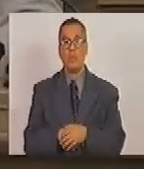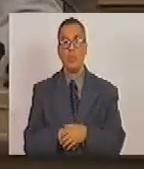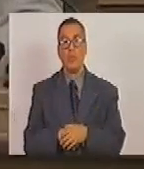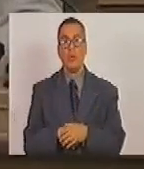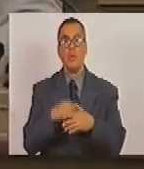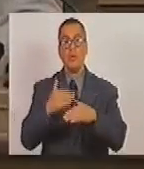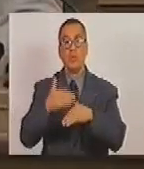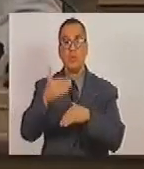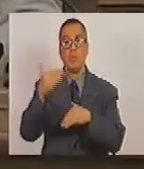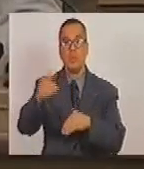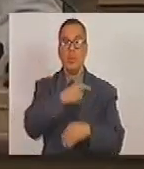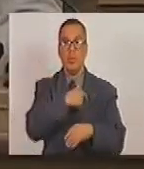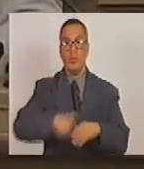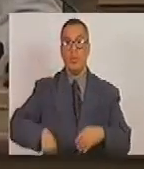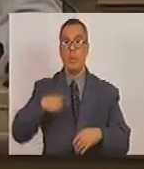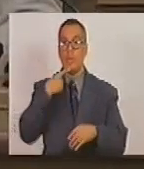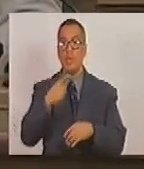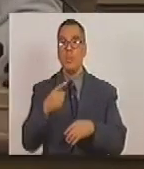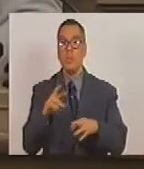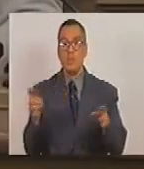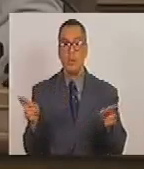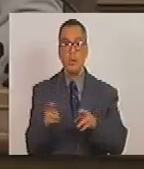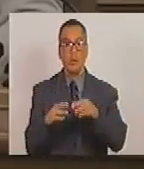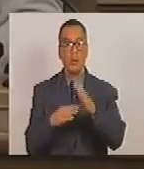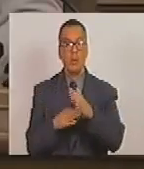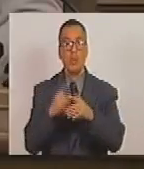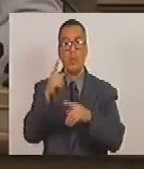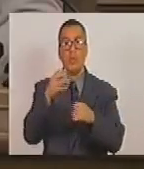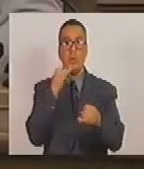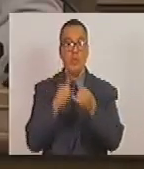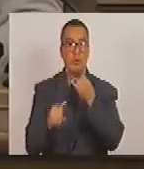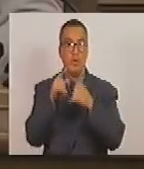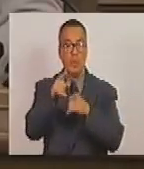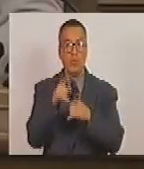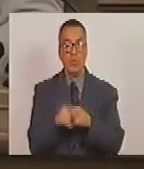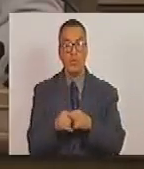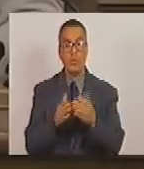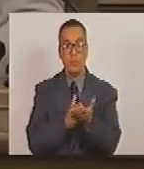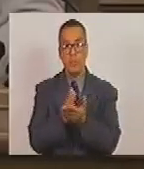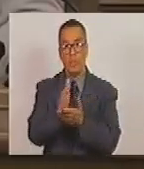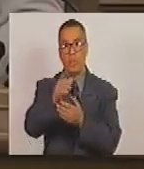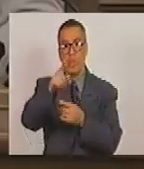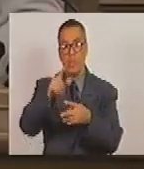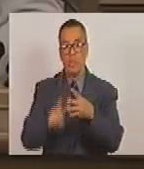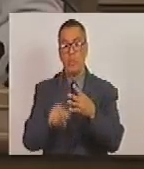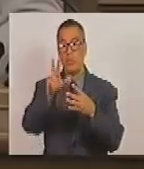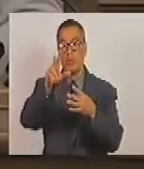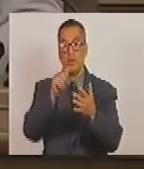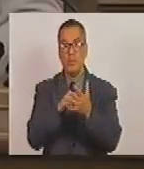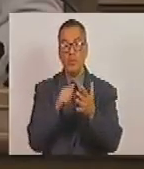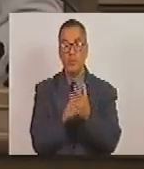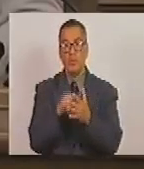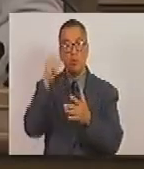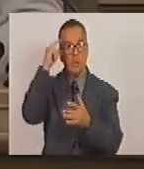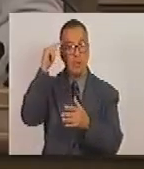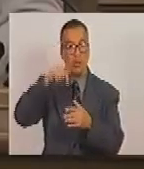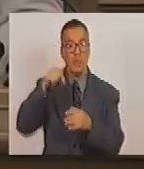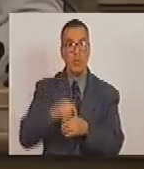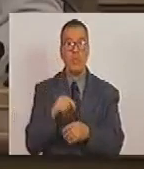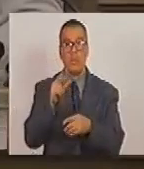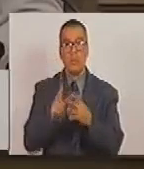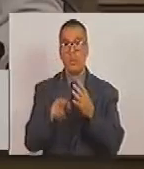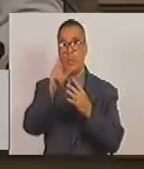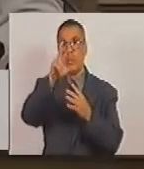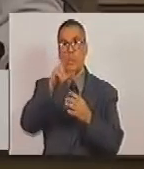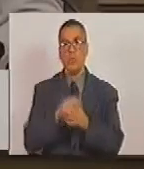A continuación, el presidente dio un receso. Una vez finalizado, se continuó con el tercer punto del orden del día.